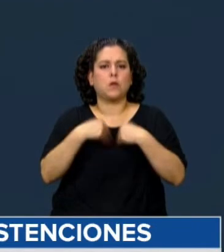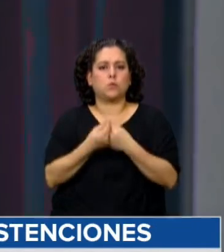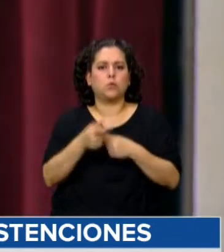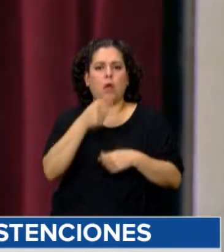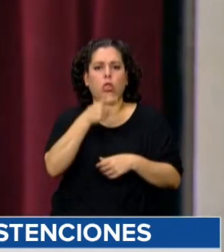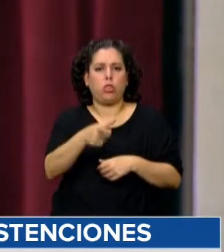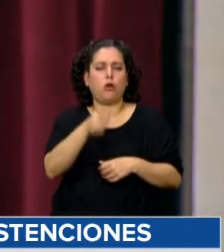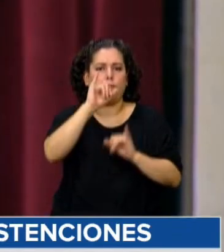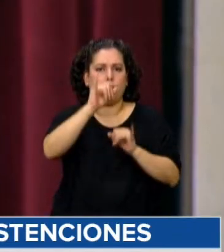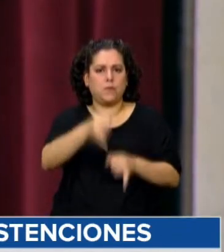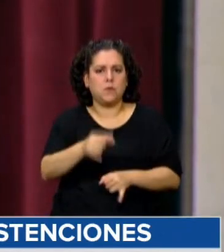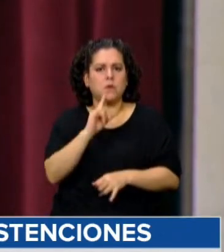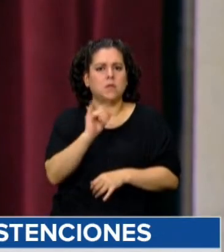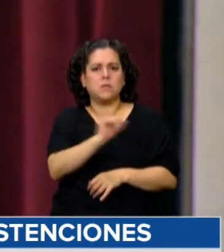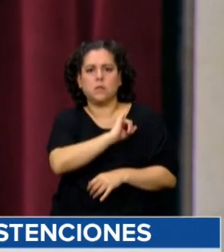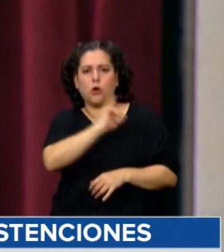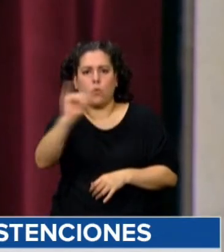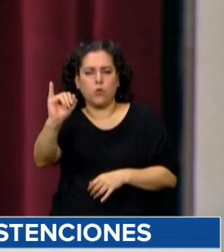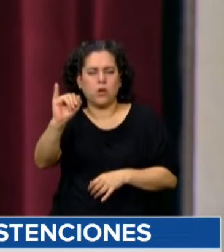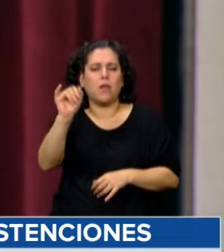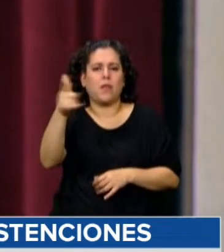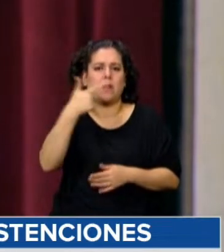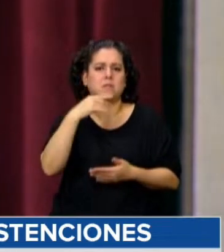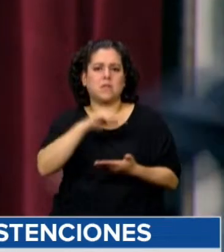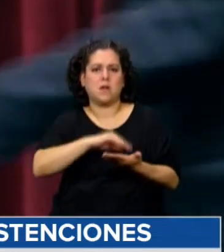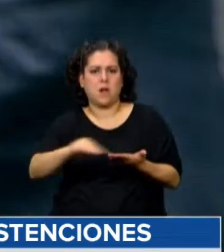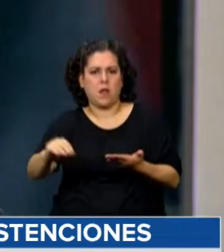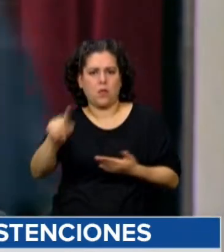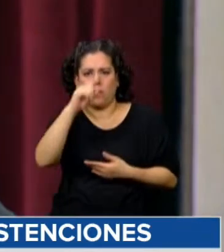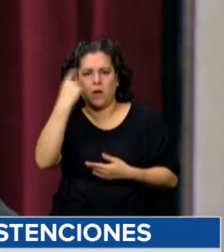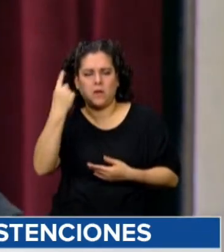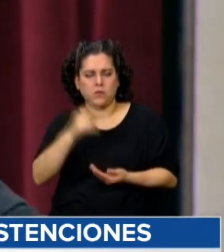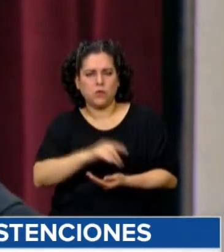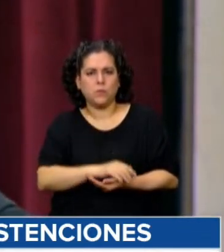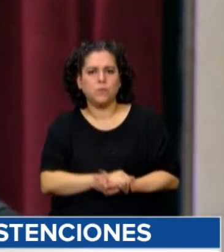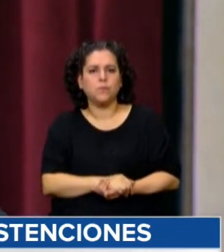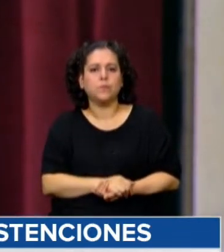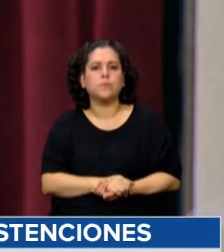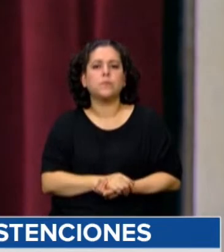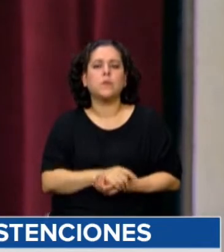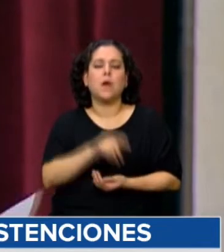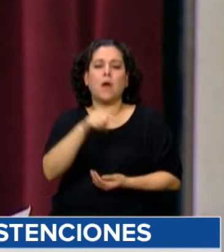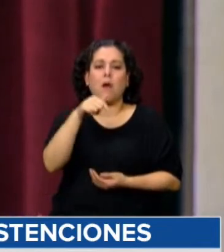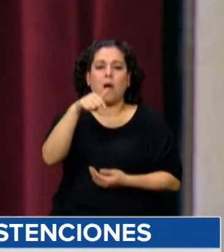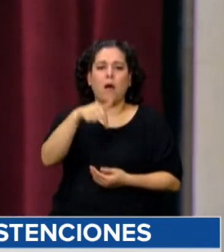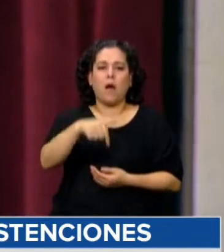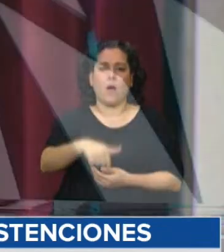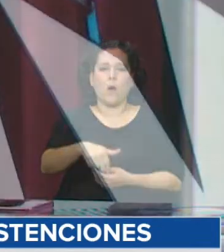resulta afirmativo. Se comunicará al Honorable Senado de la Nación.